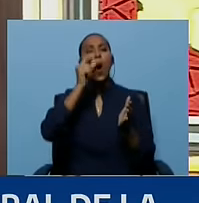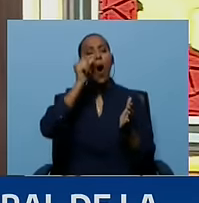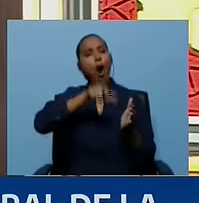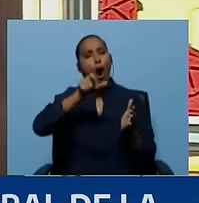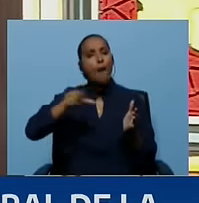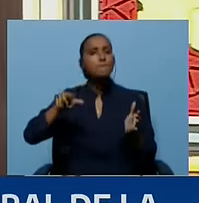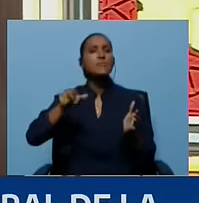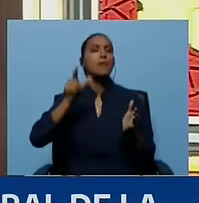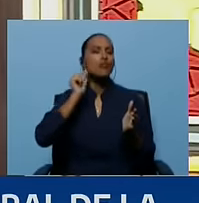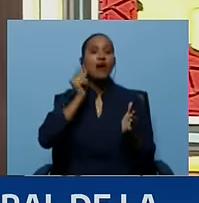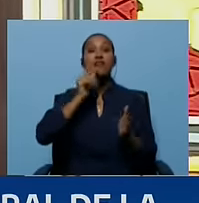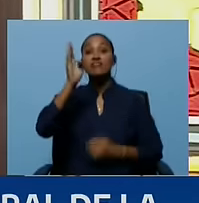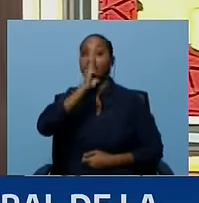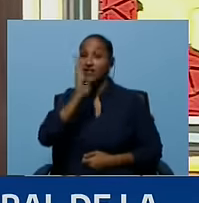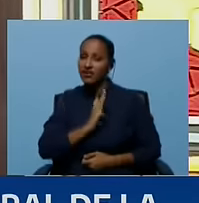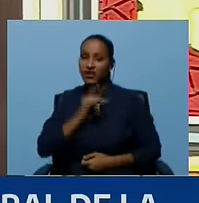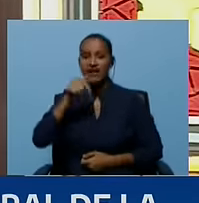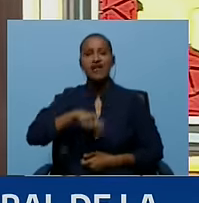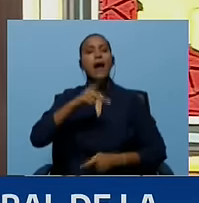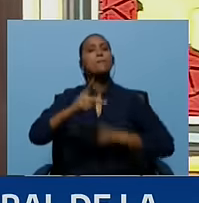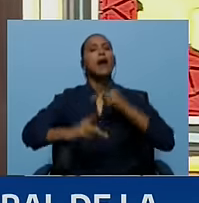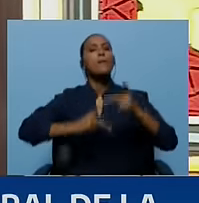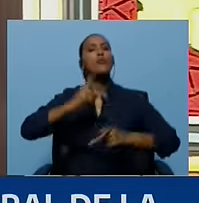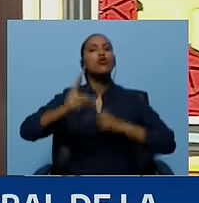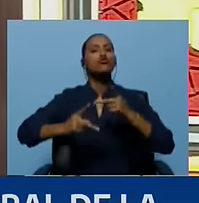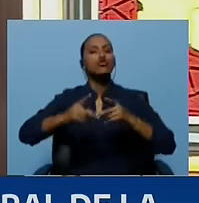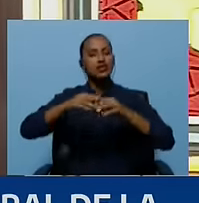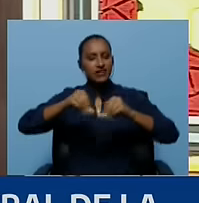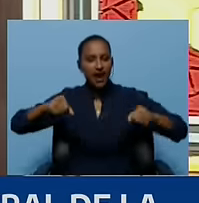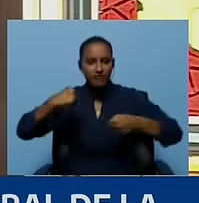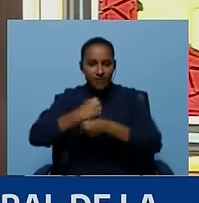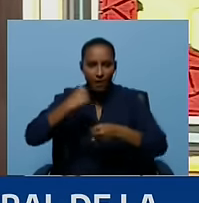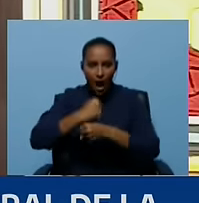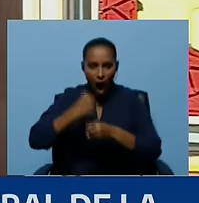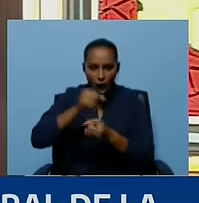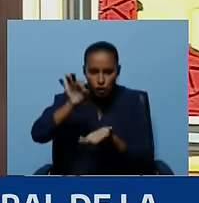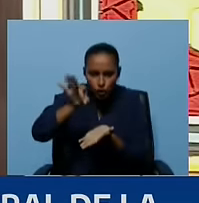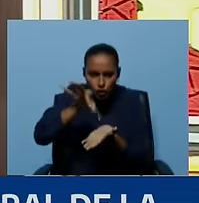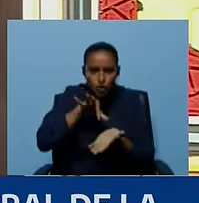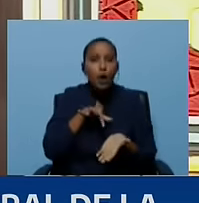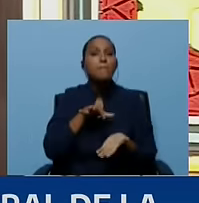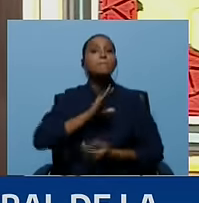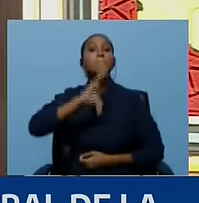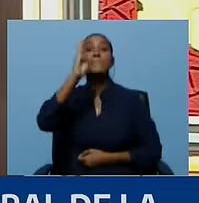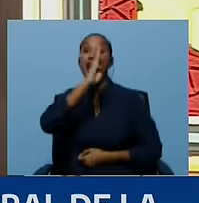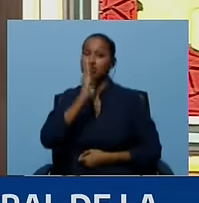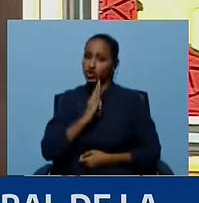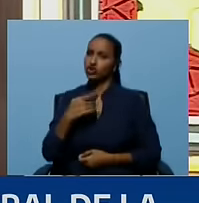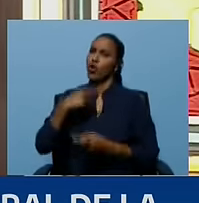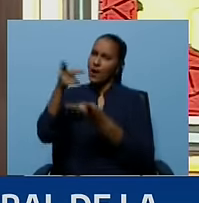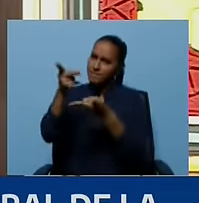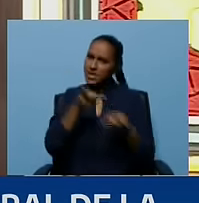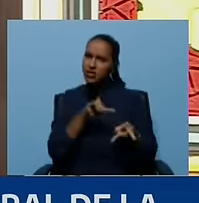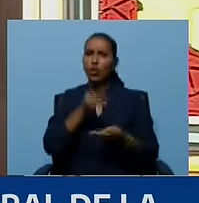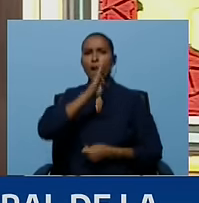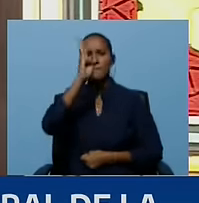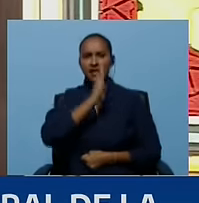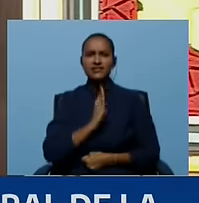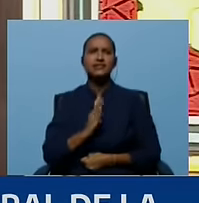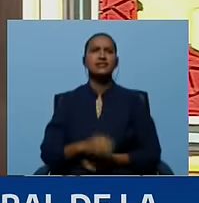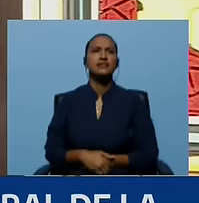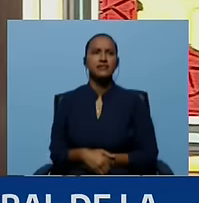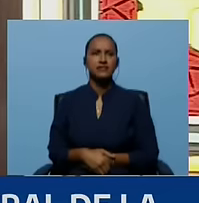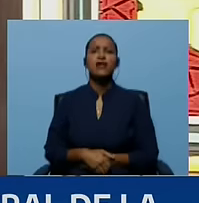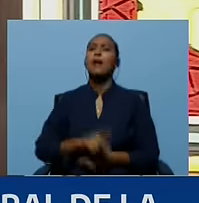Brasil para producir en tierra venezolana. Bem-vindo, Brasil. Bem-vindo. Bem-vindo,